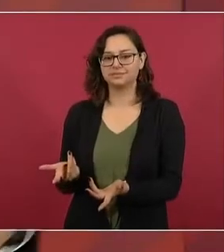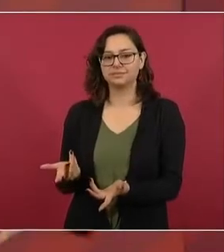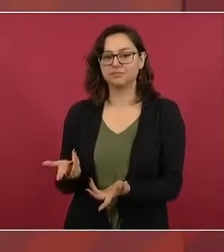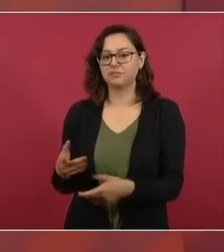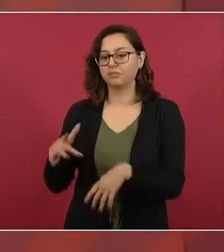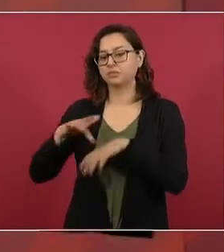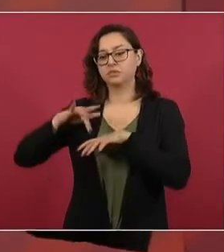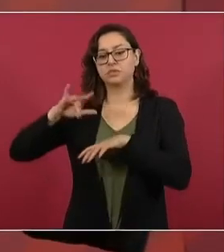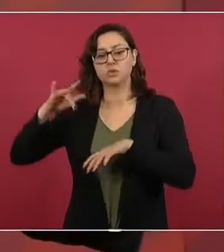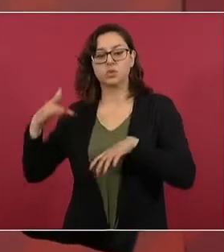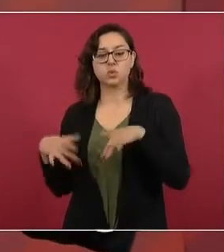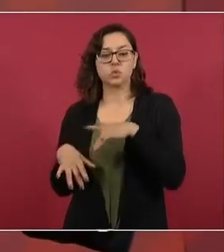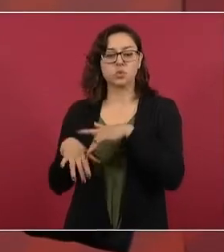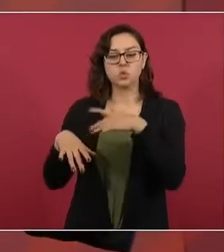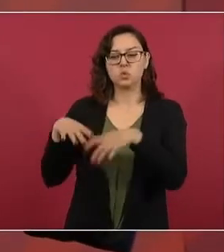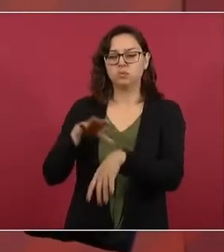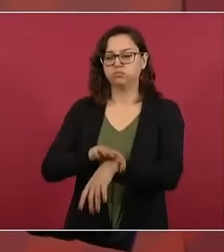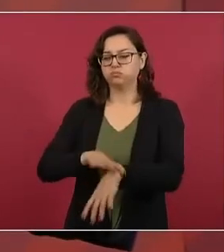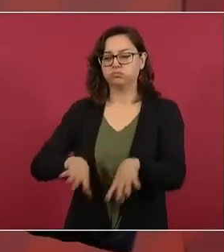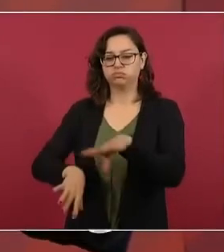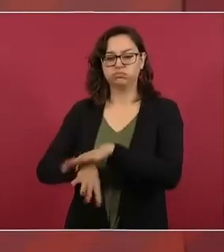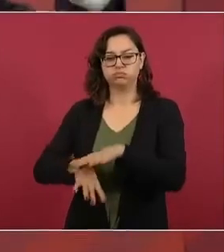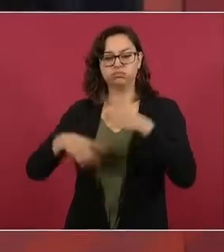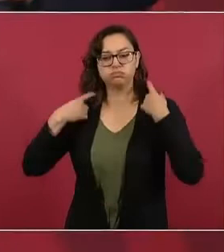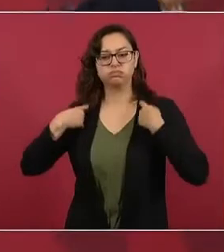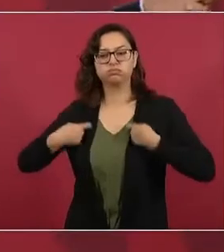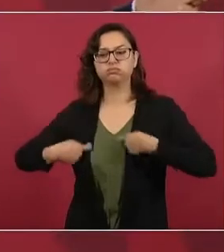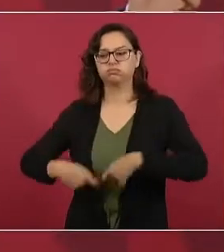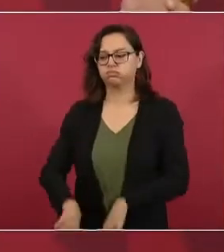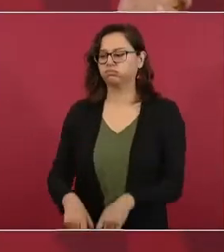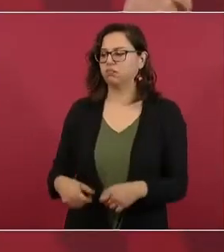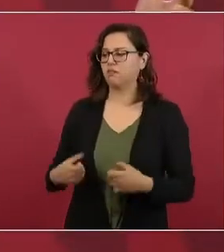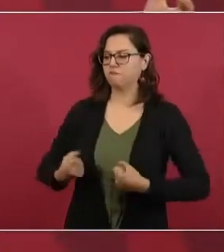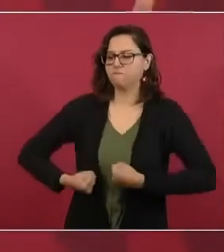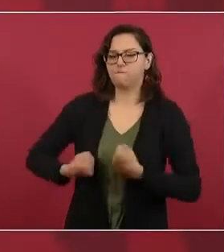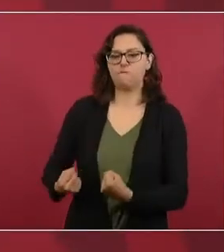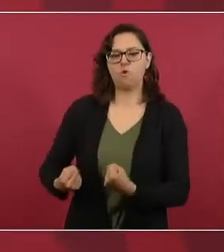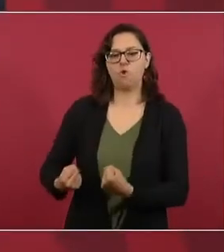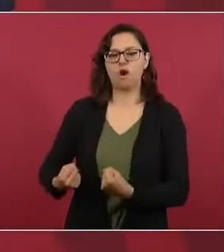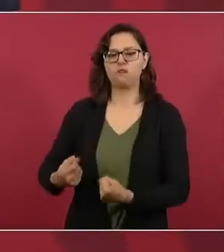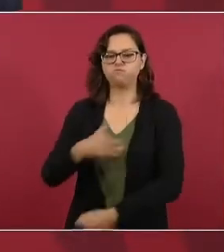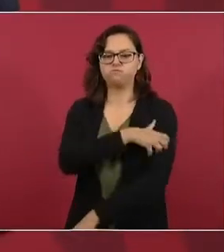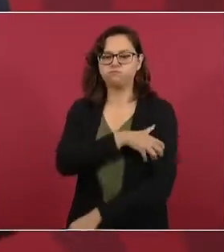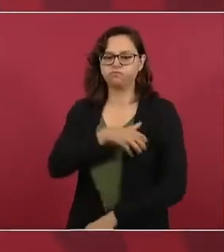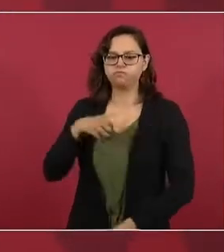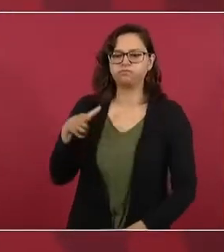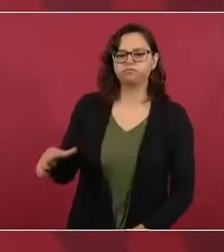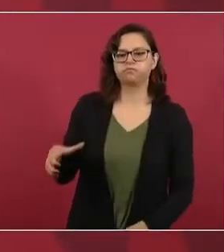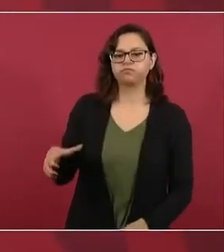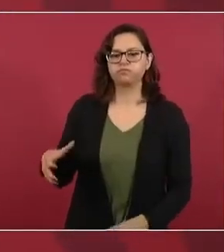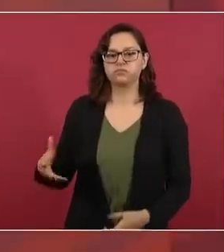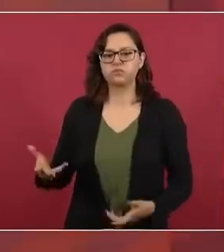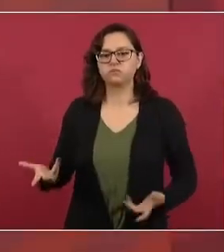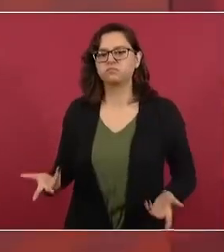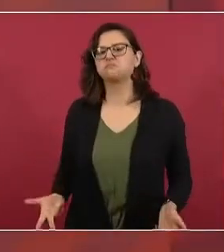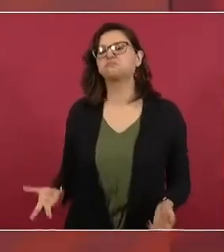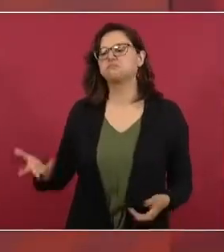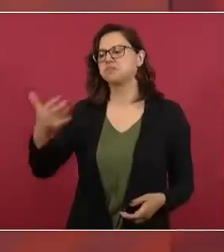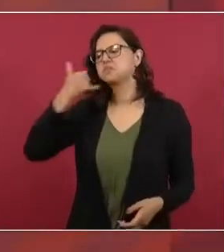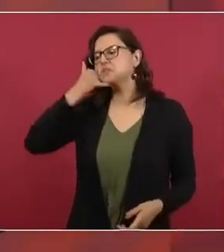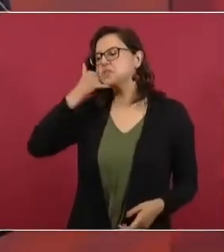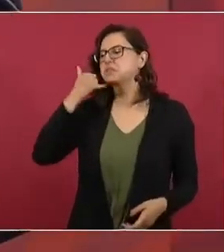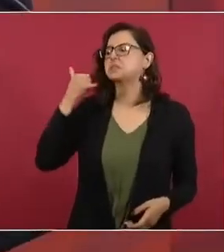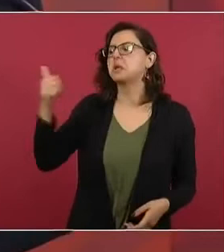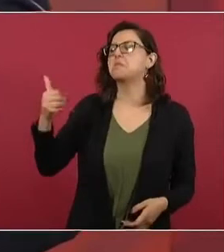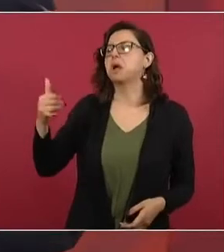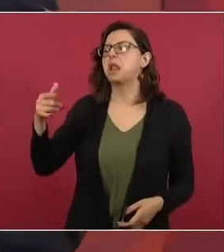las alhajas, el del poder. A ver, háblenle al